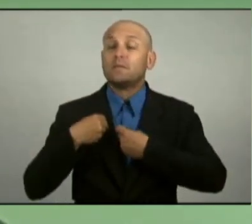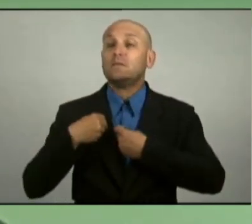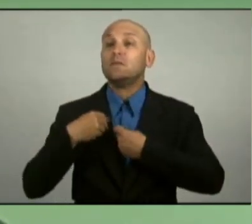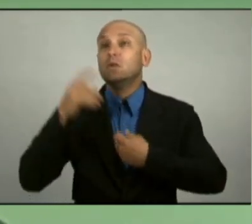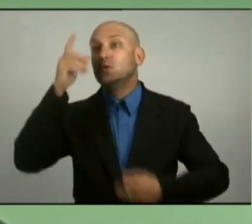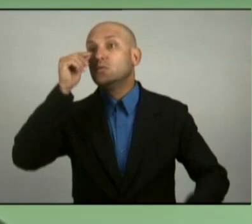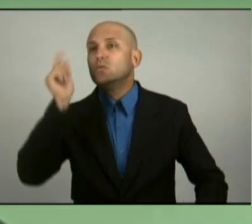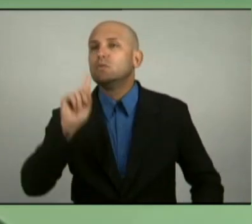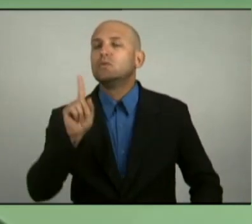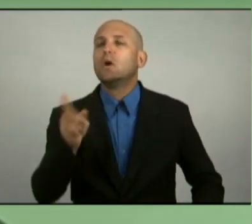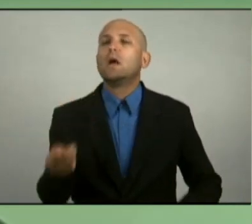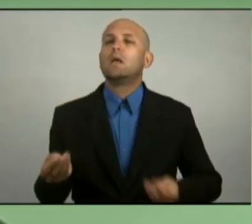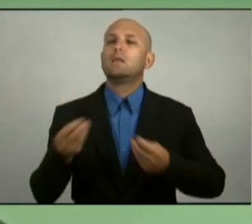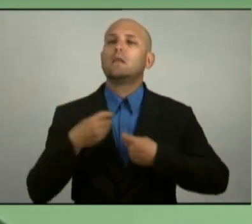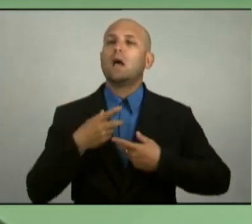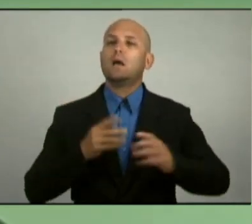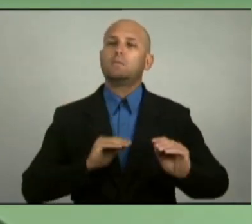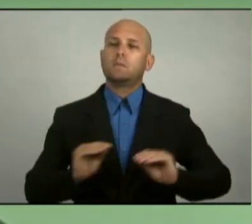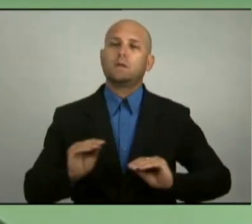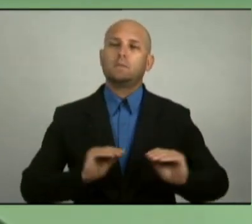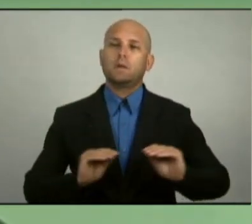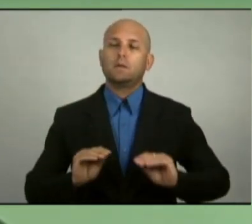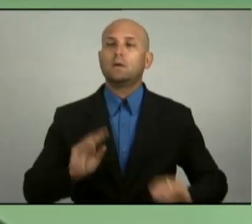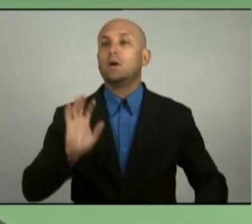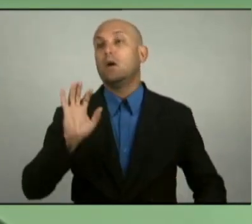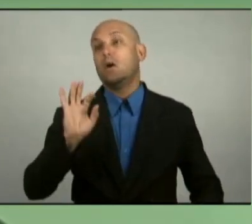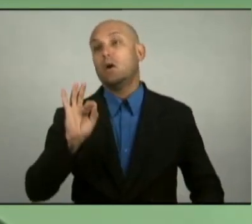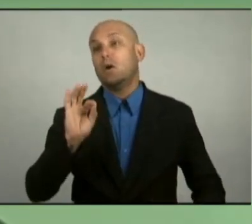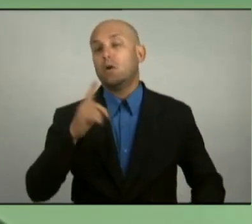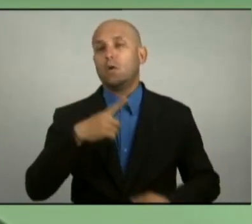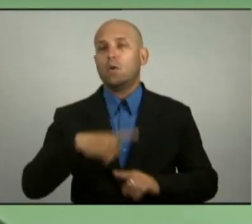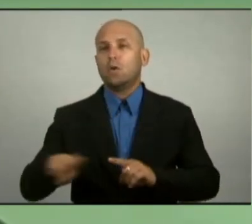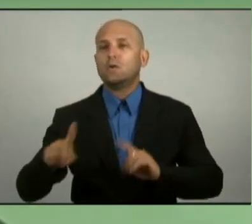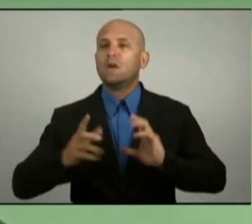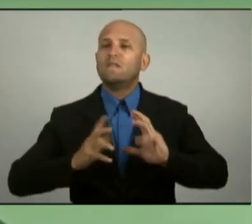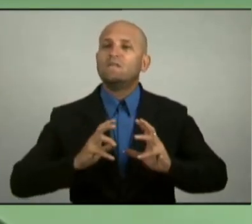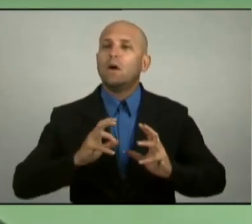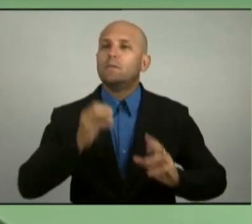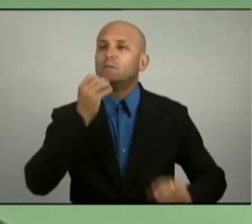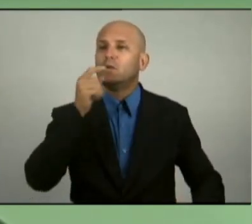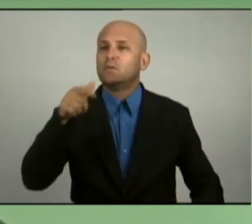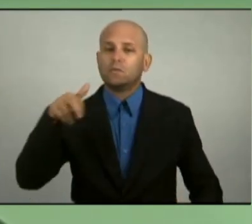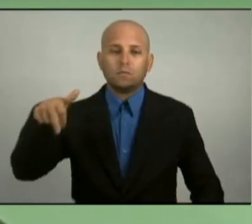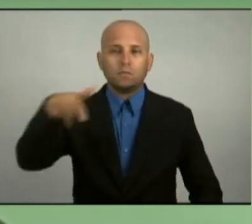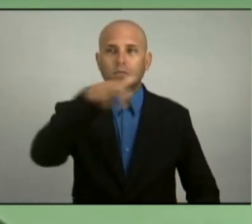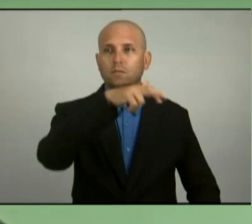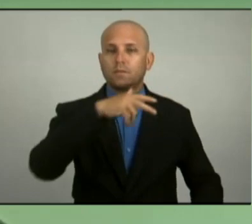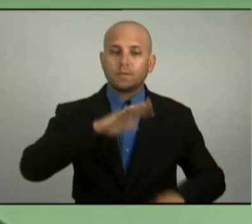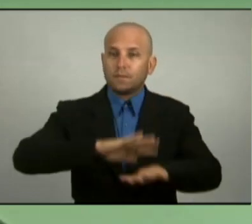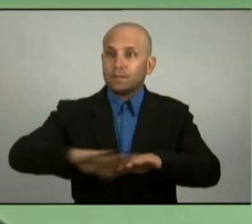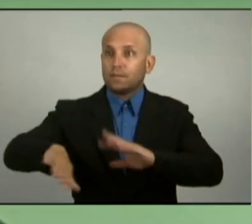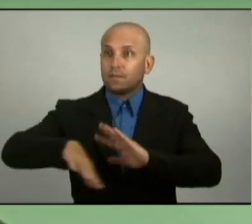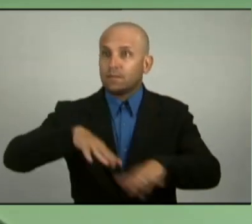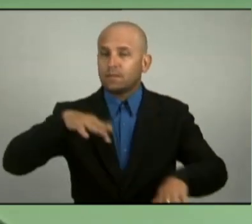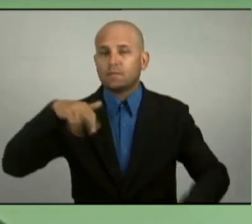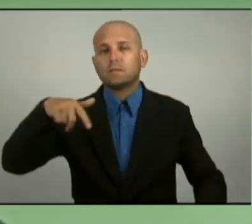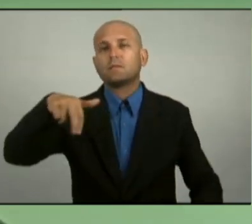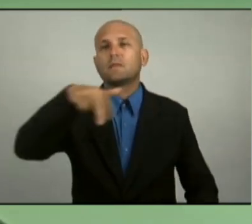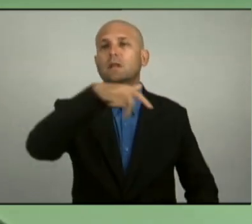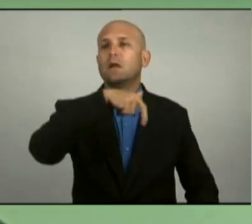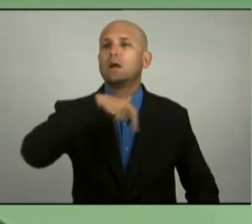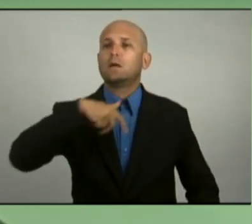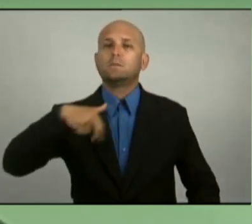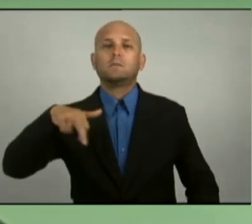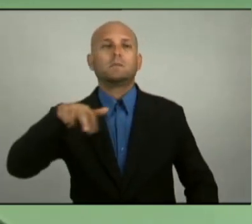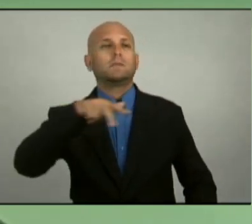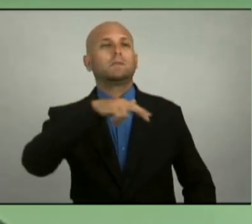para el sueño y se puede también caminar dentro de la casa eh si es posible descalso o con calcetines si estamos